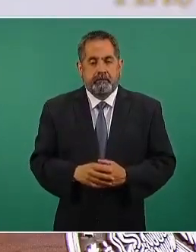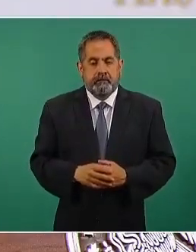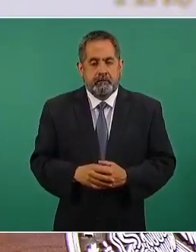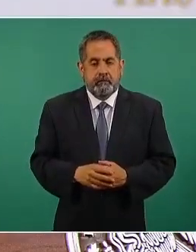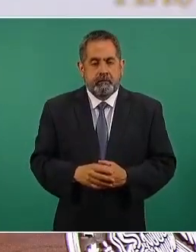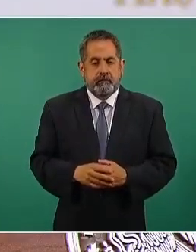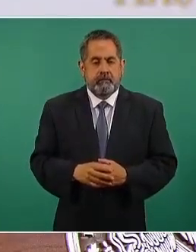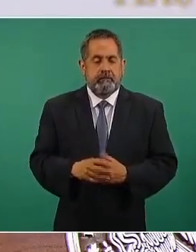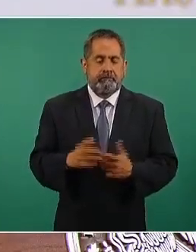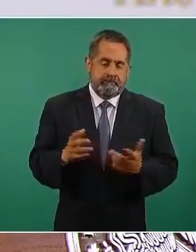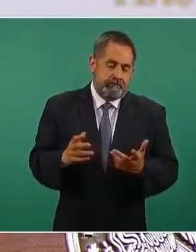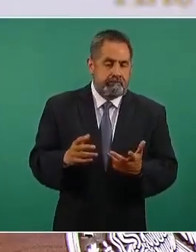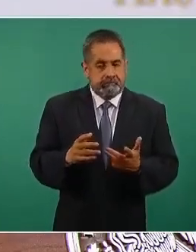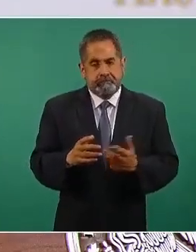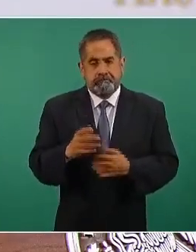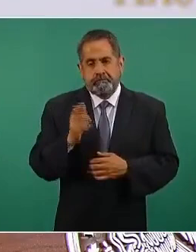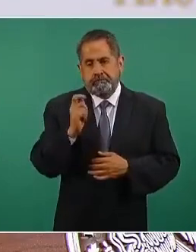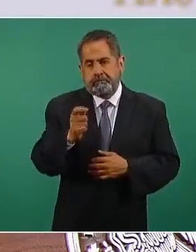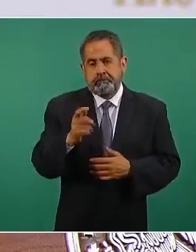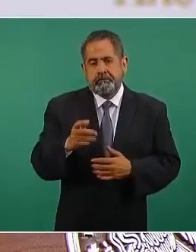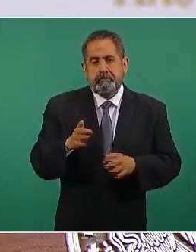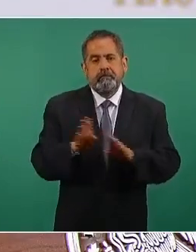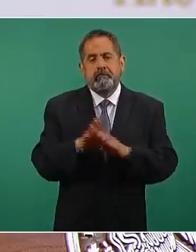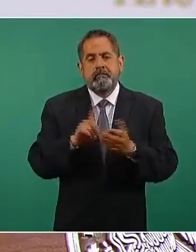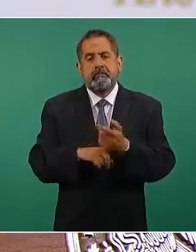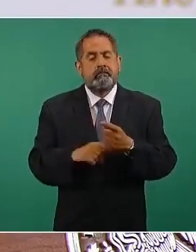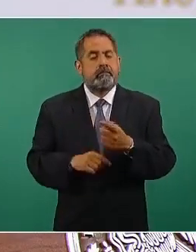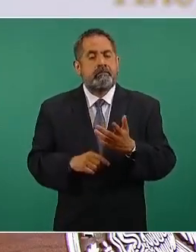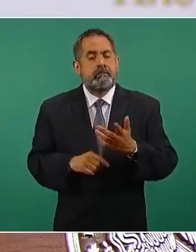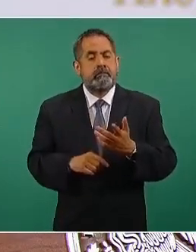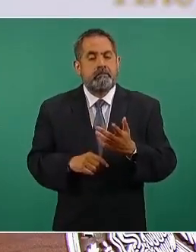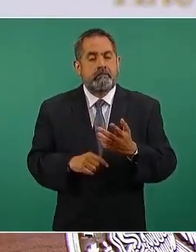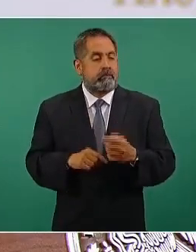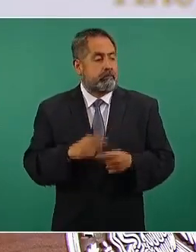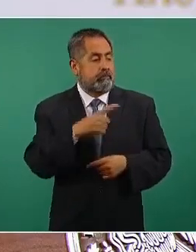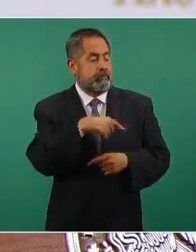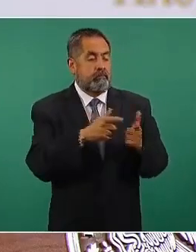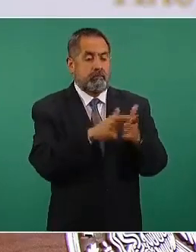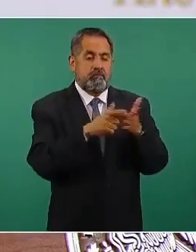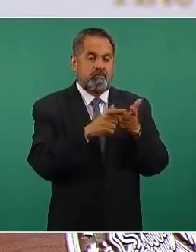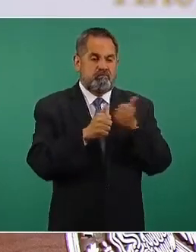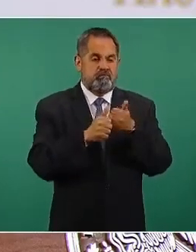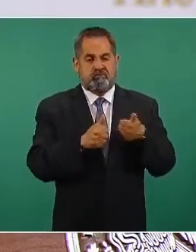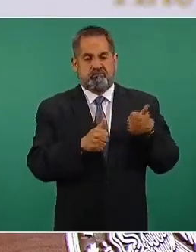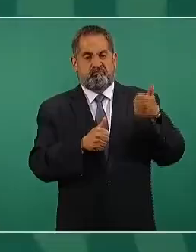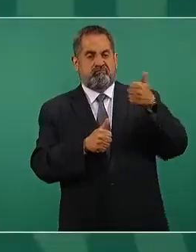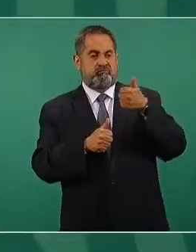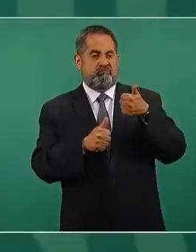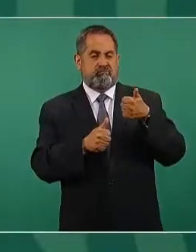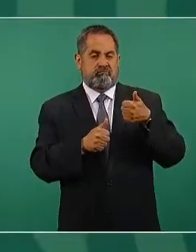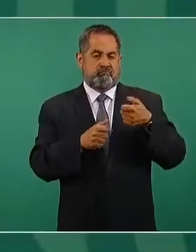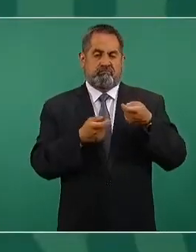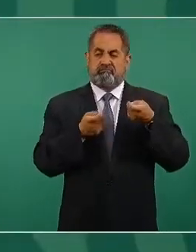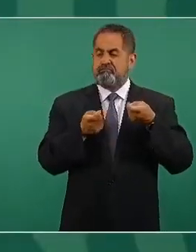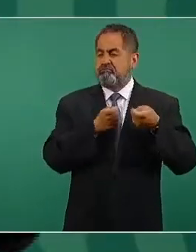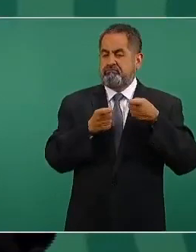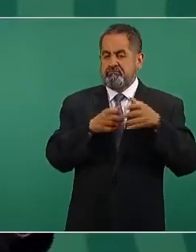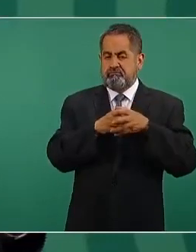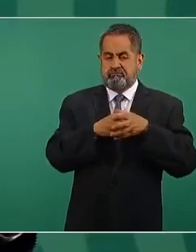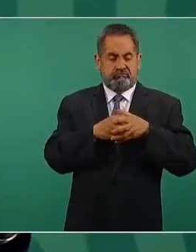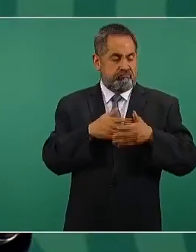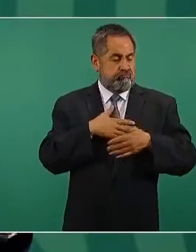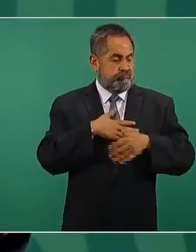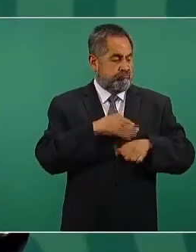no extraña que los de las cúpulas del poder económico, poder político,